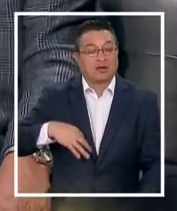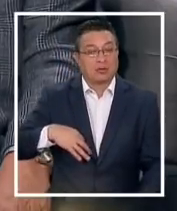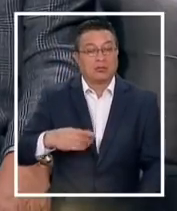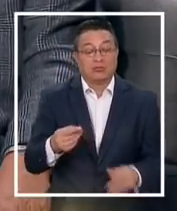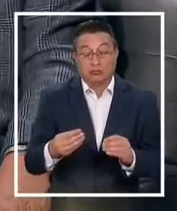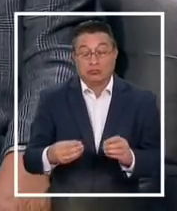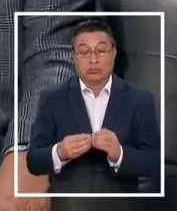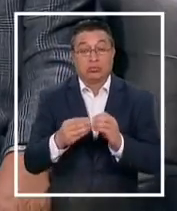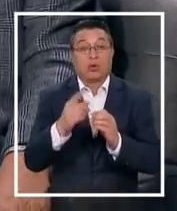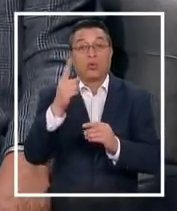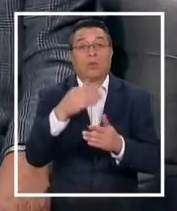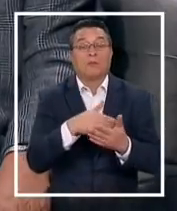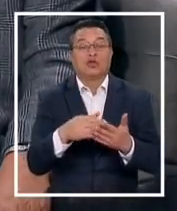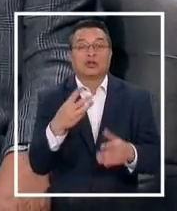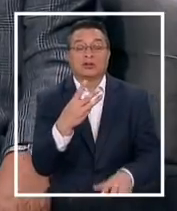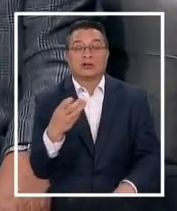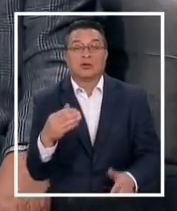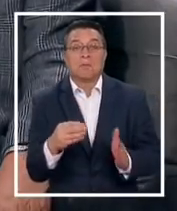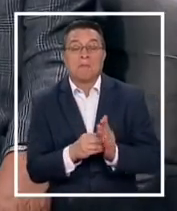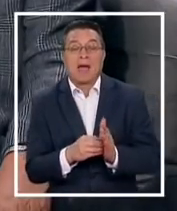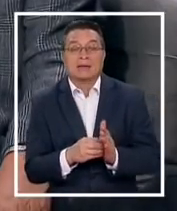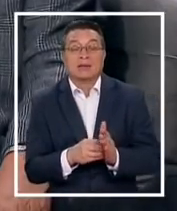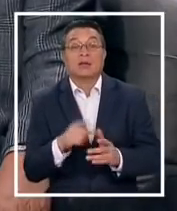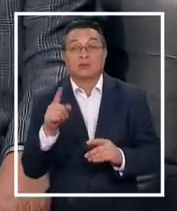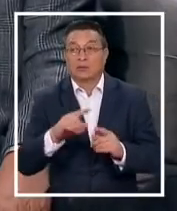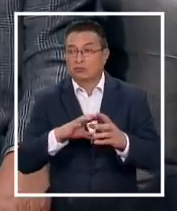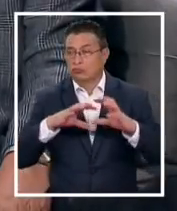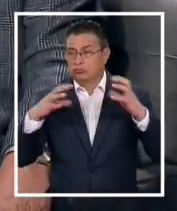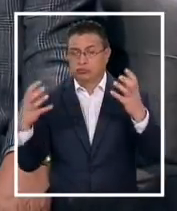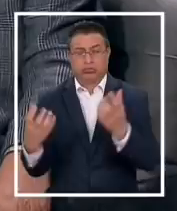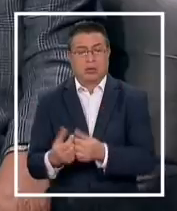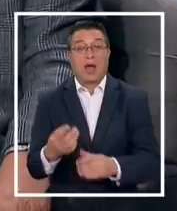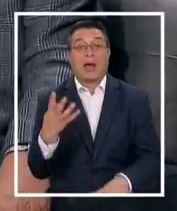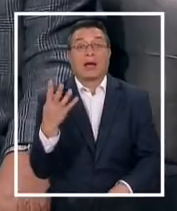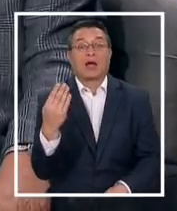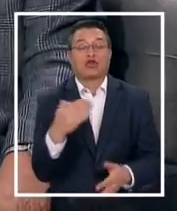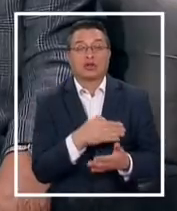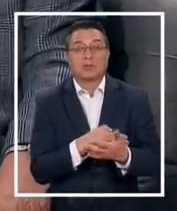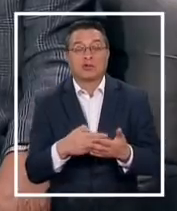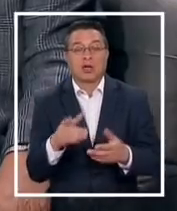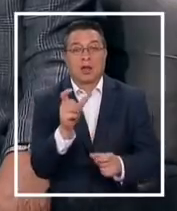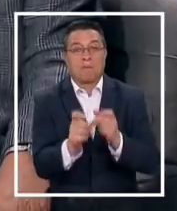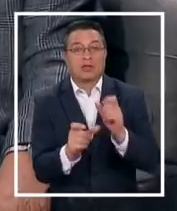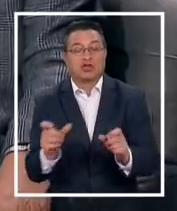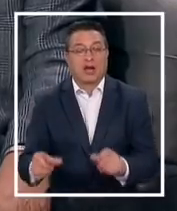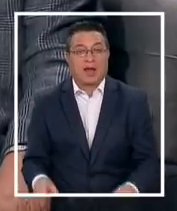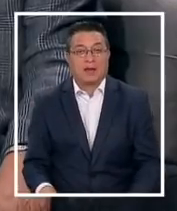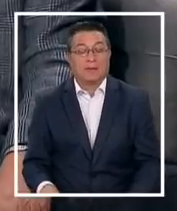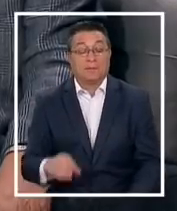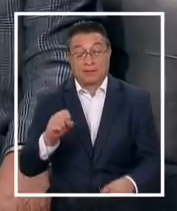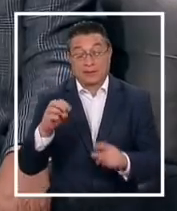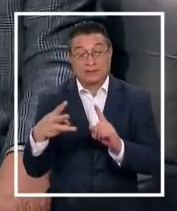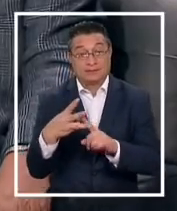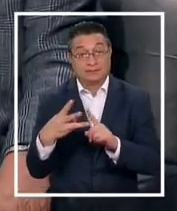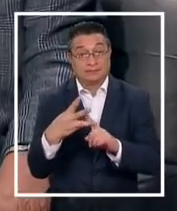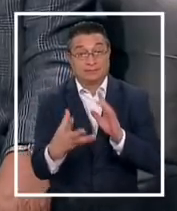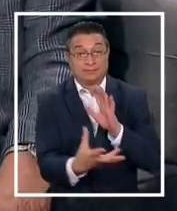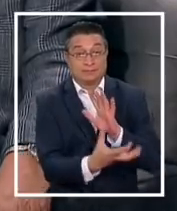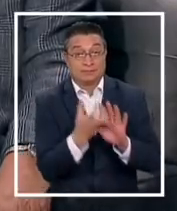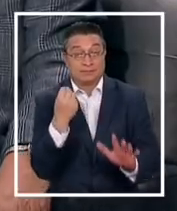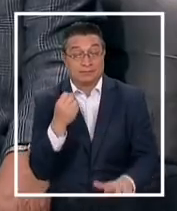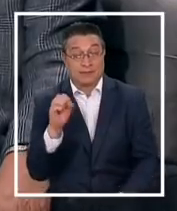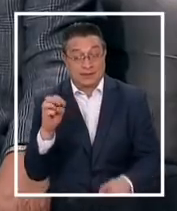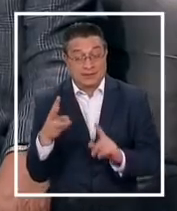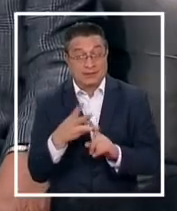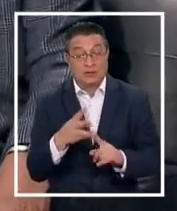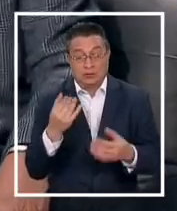suman 1.300.000 más. Entonces estamos llegando a un universo de 14 millones de personas. El tercer retiro, si uno